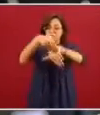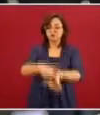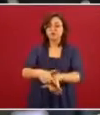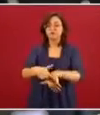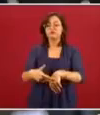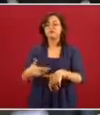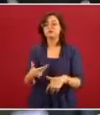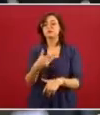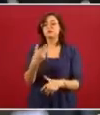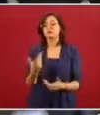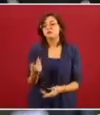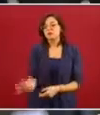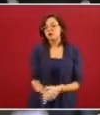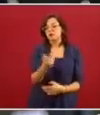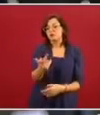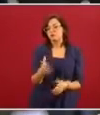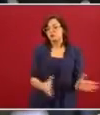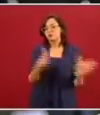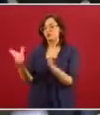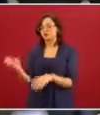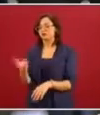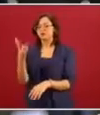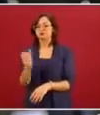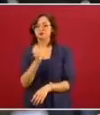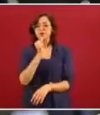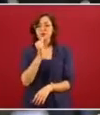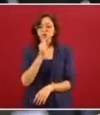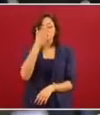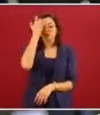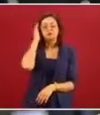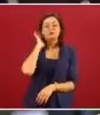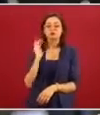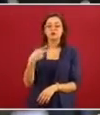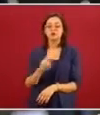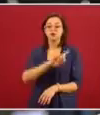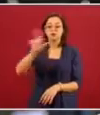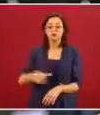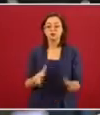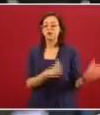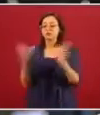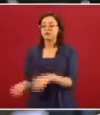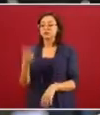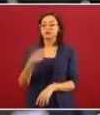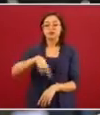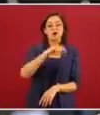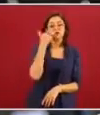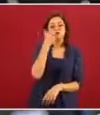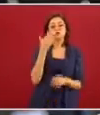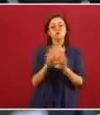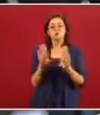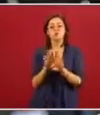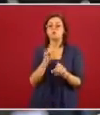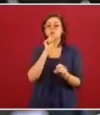indicación? Y le pregunto porque todavía no estamos en la fase 3, pero ¿qué va a pasar con los internos cuando estemos en la fase 3? No solo ellos, sino también